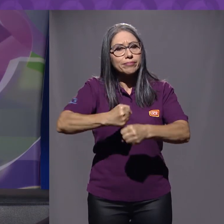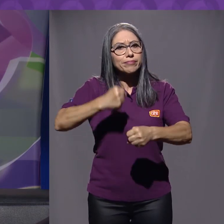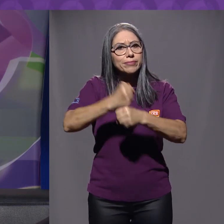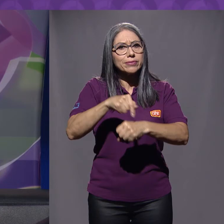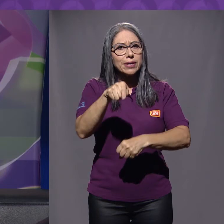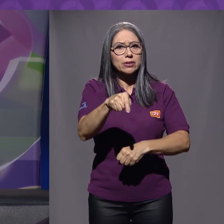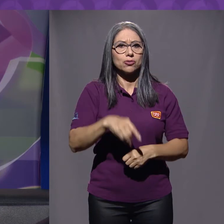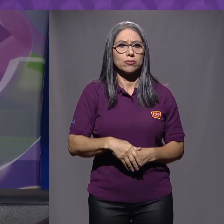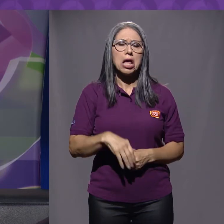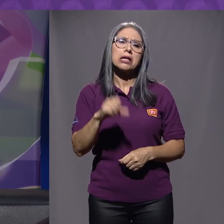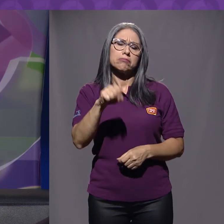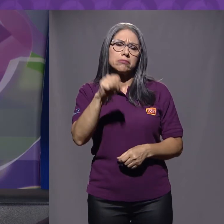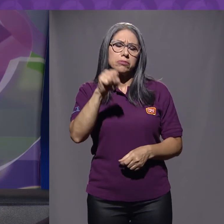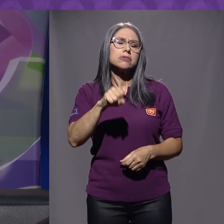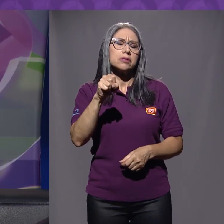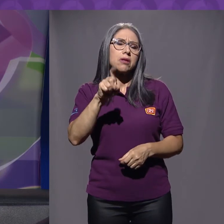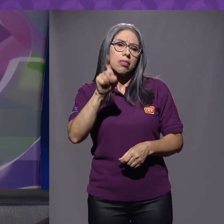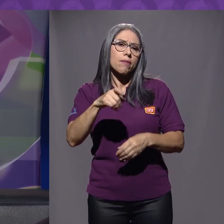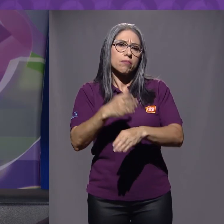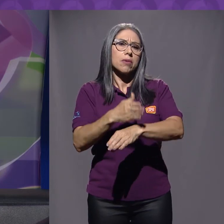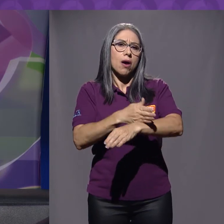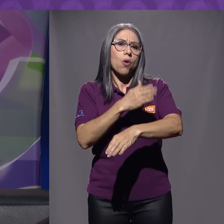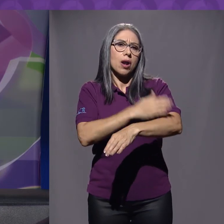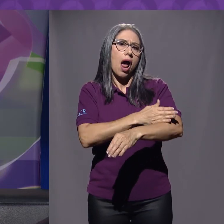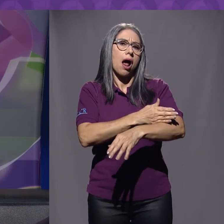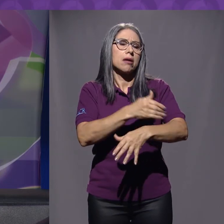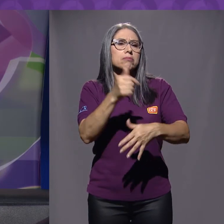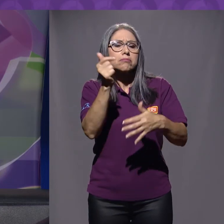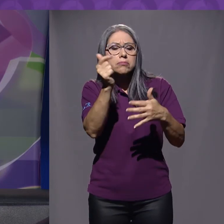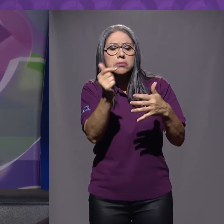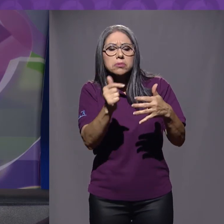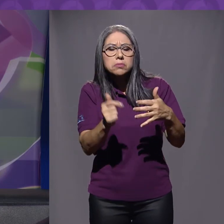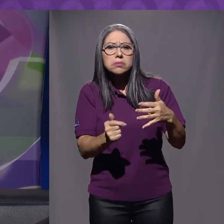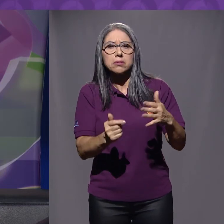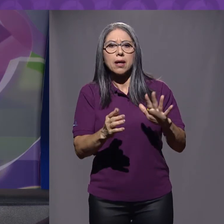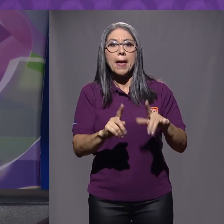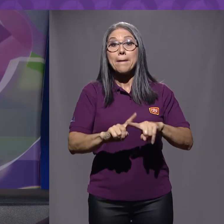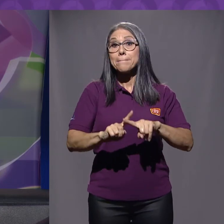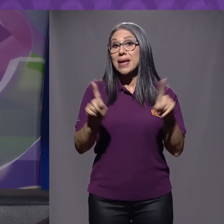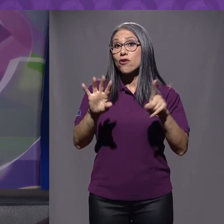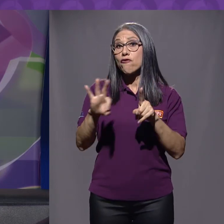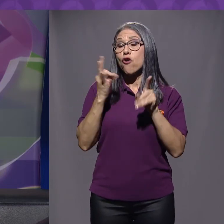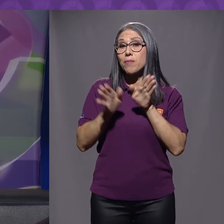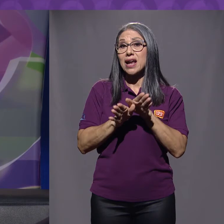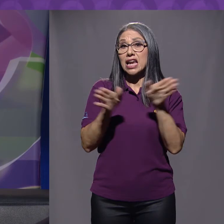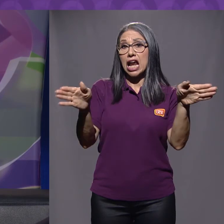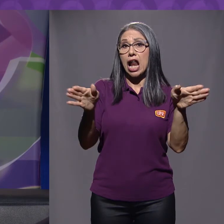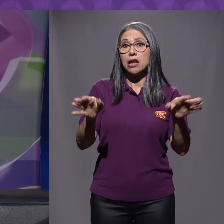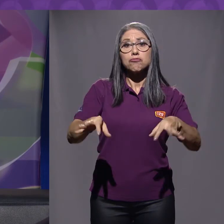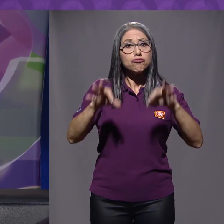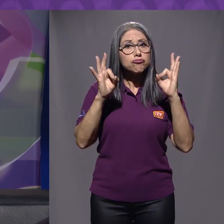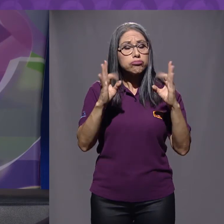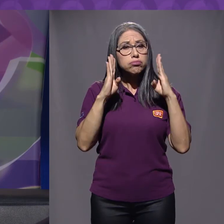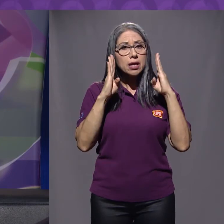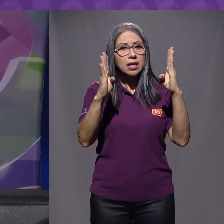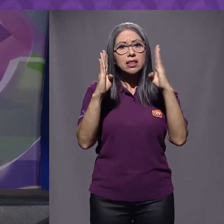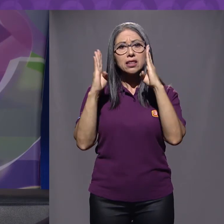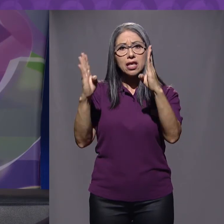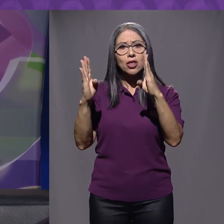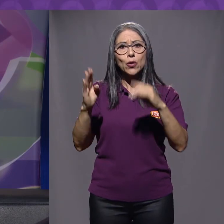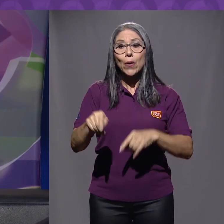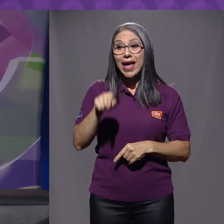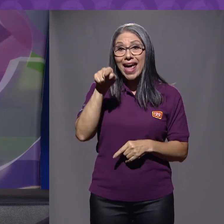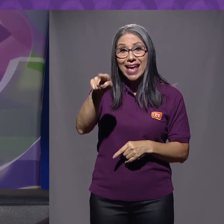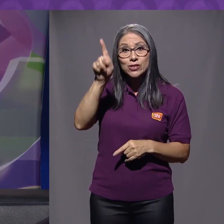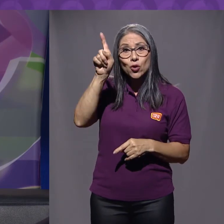Vamos a ver, tenemos que, claro, mejorar en varios aspectos, ¿verdad? Pero yo creo que en general fue bien atendido, y yo creo que